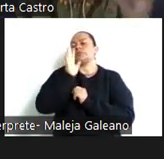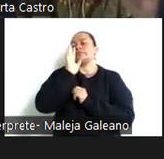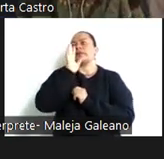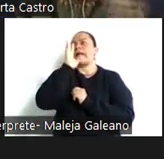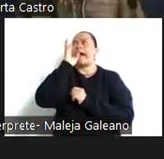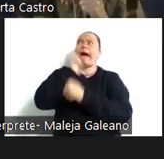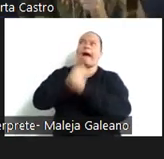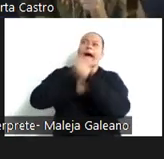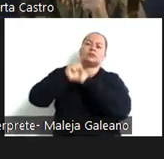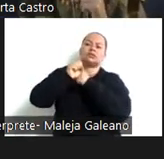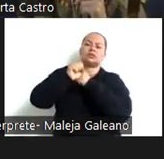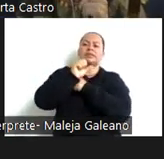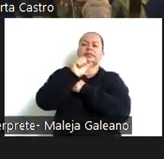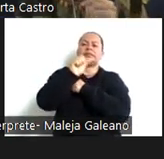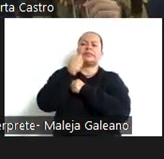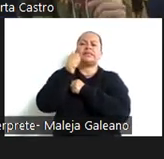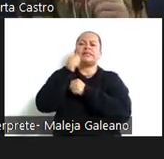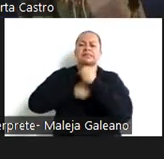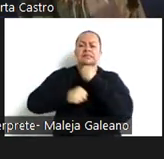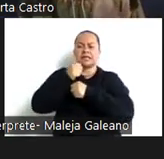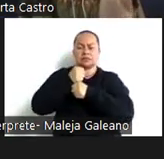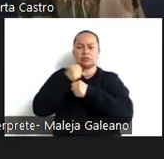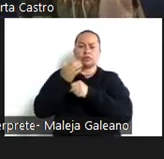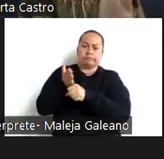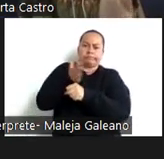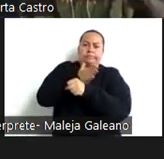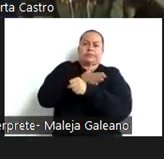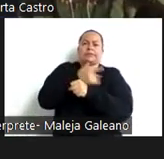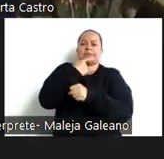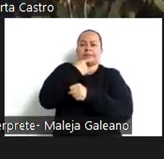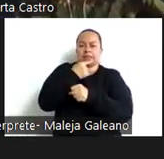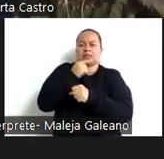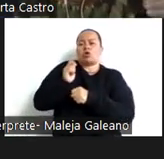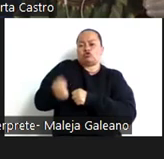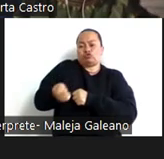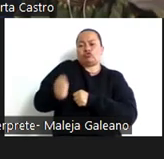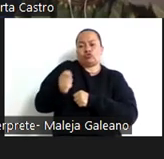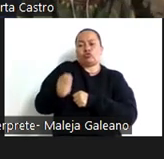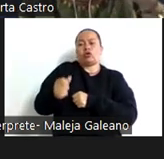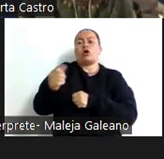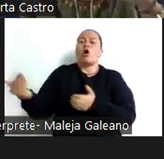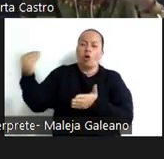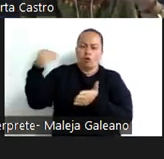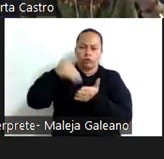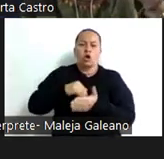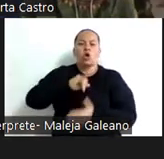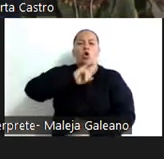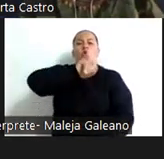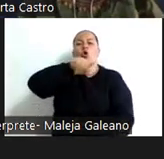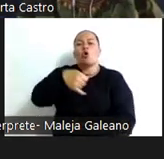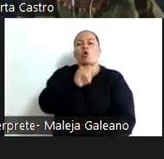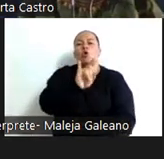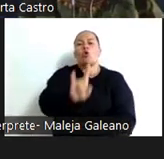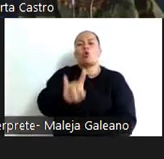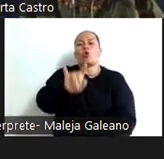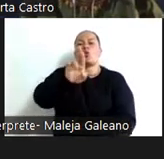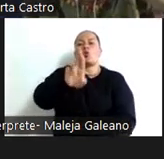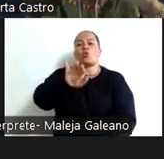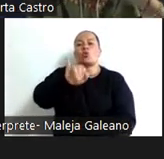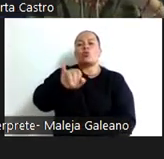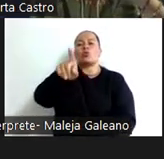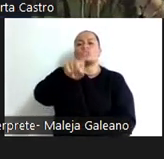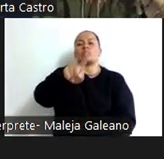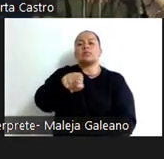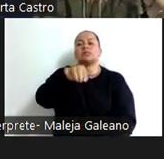y en estas 22 sentencias lo que vimos es que reitera jurisprudencia que refuerza la idea